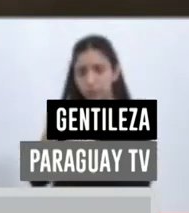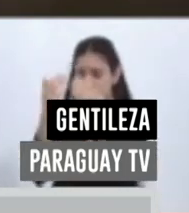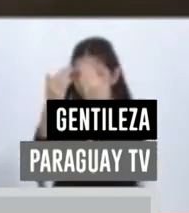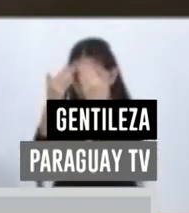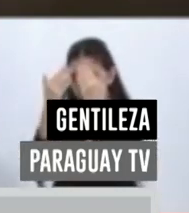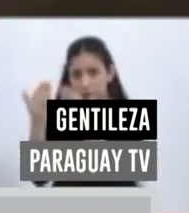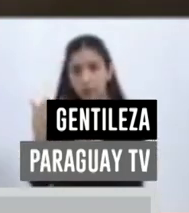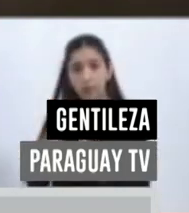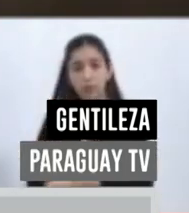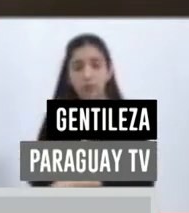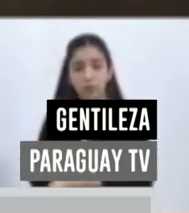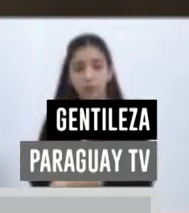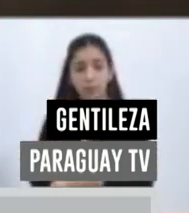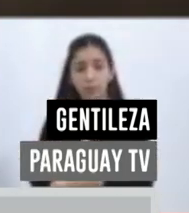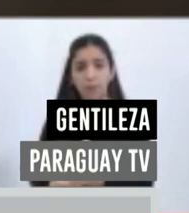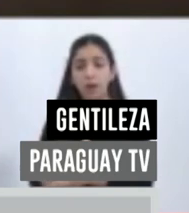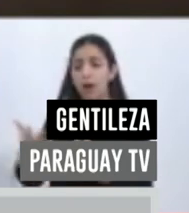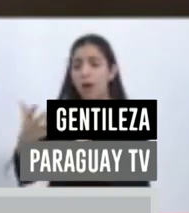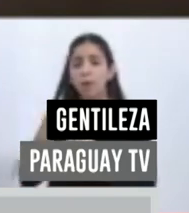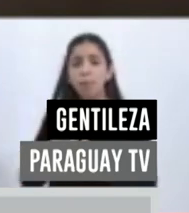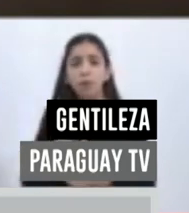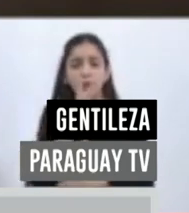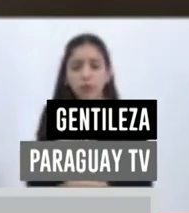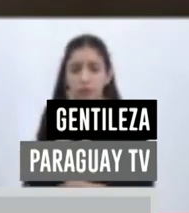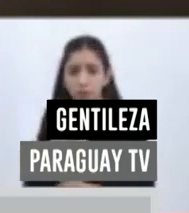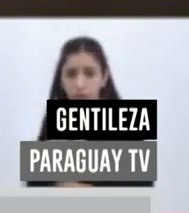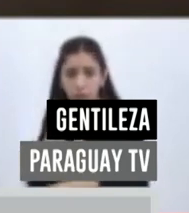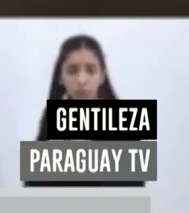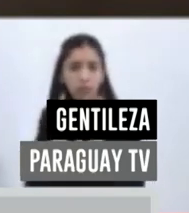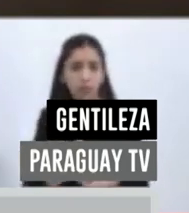esa bandera que levantamos